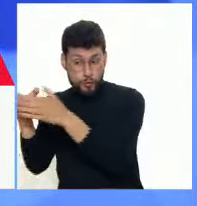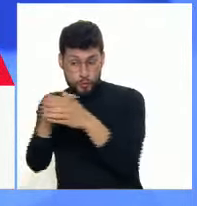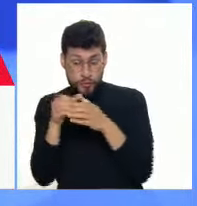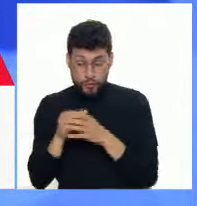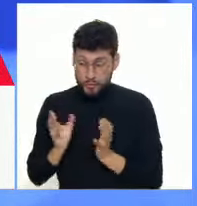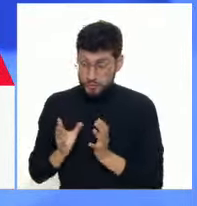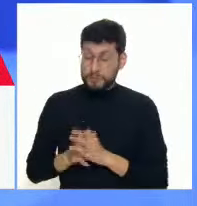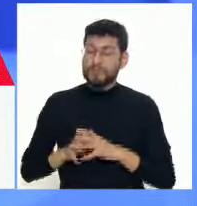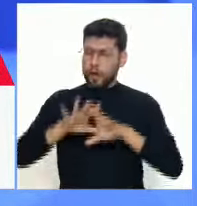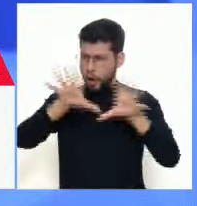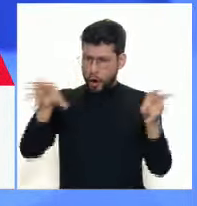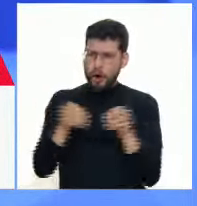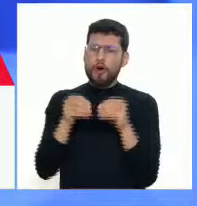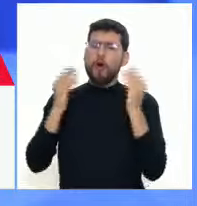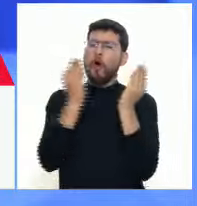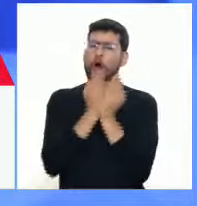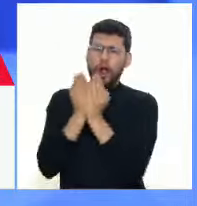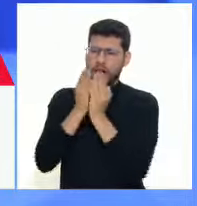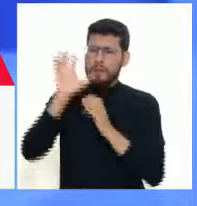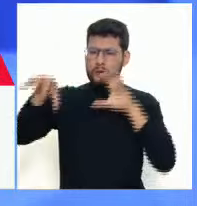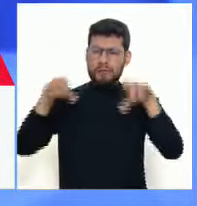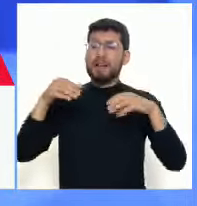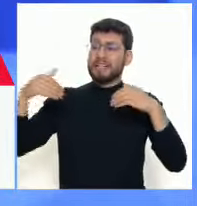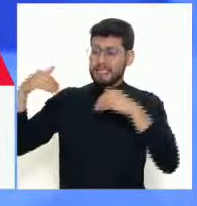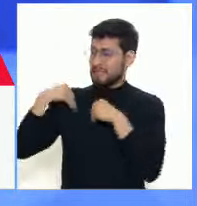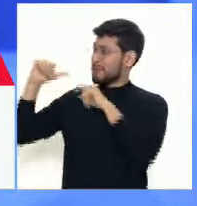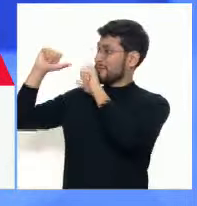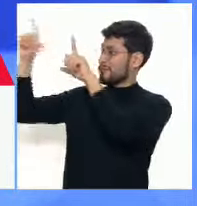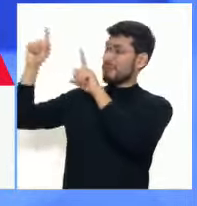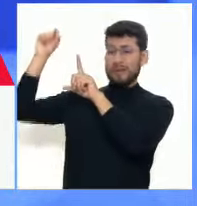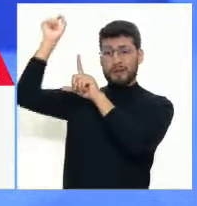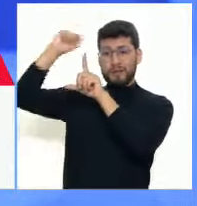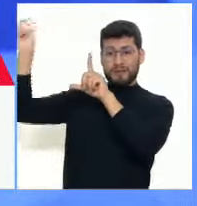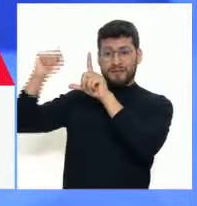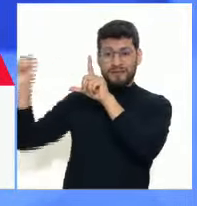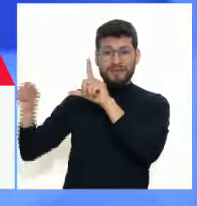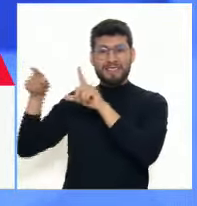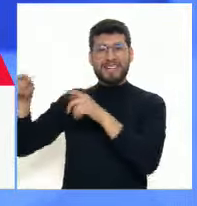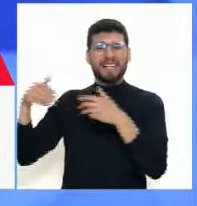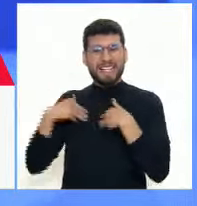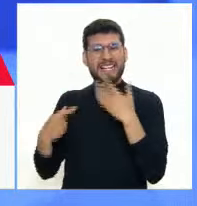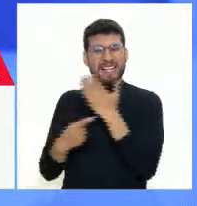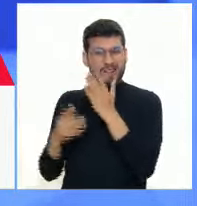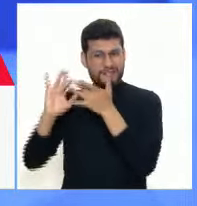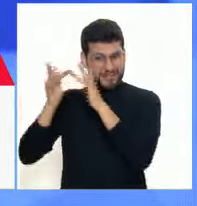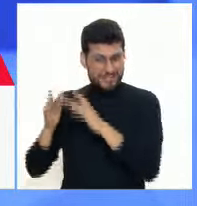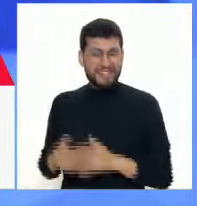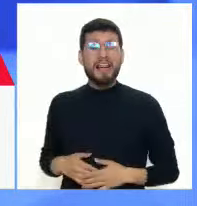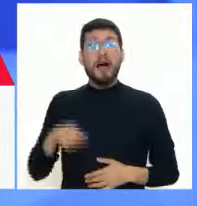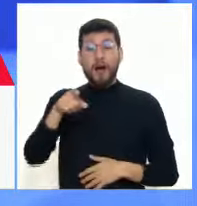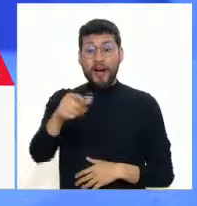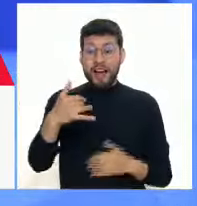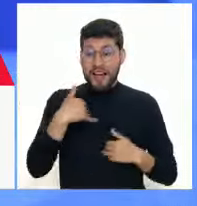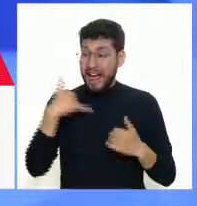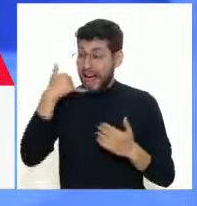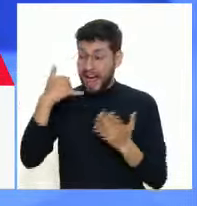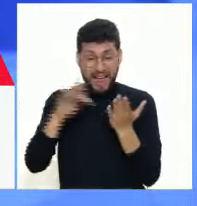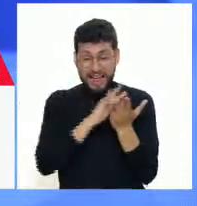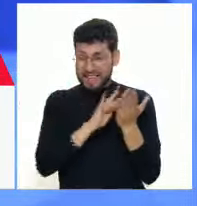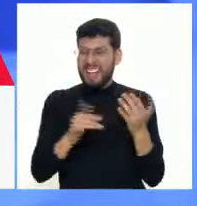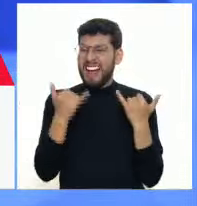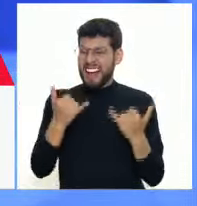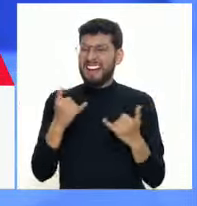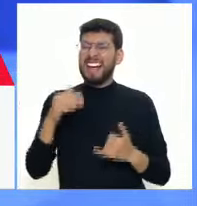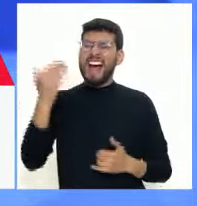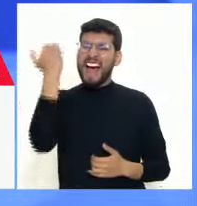individuales. Estamos poniendo pizarrones interactivos. Ahora ustedes que tienen el celular, ya no tenemos los